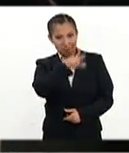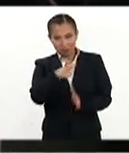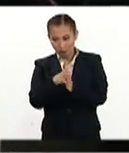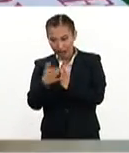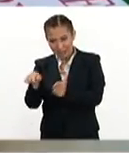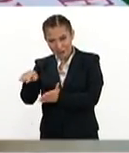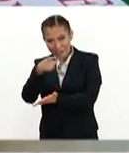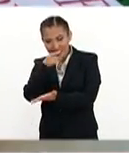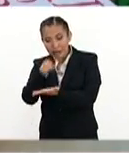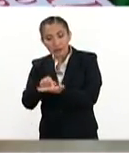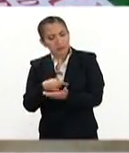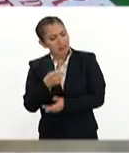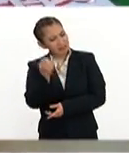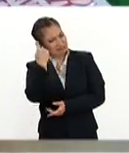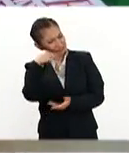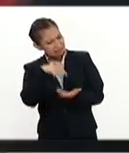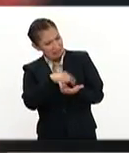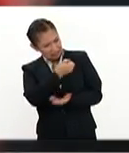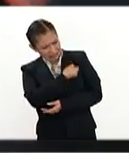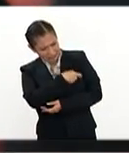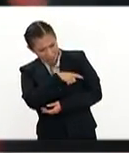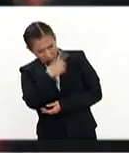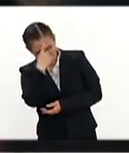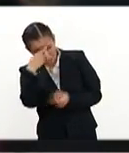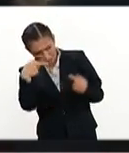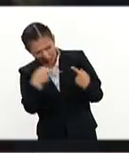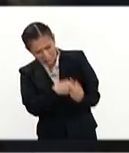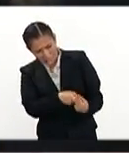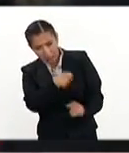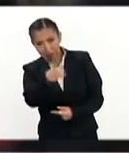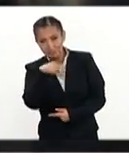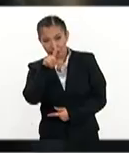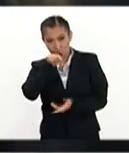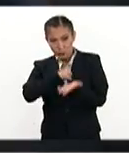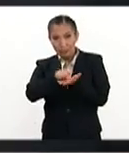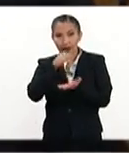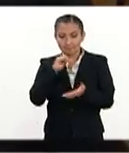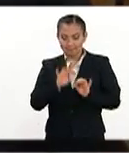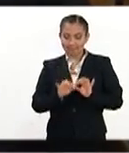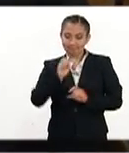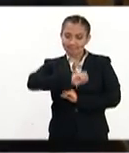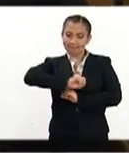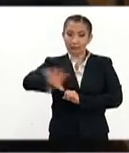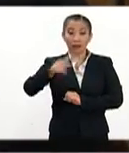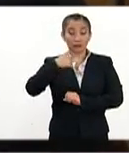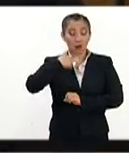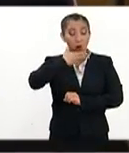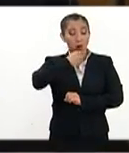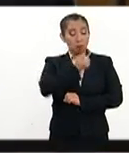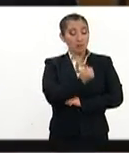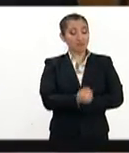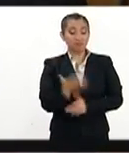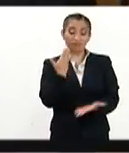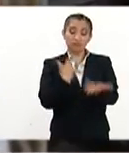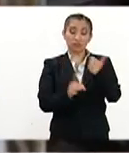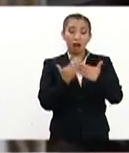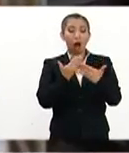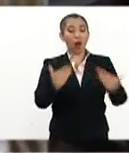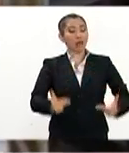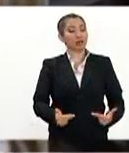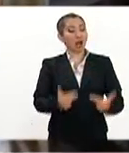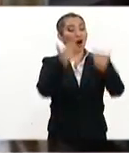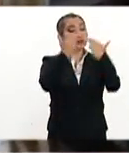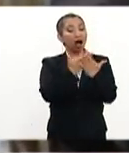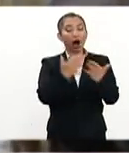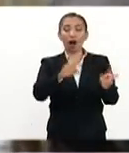libro le cuestionara la salud mental. A través de Twitter, Trump escribió: pasé de ser un hombre muy exitoso, a un hombre de negocios,